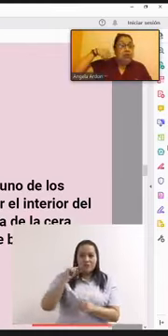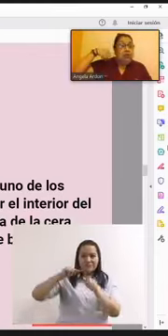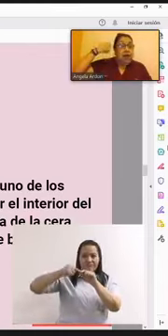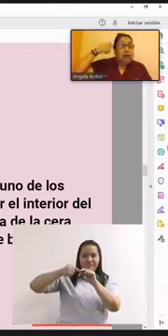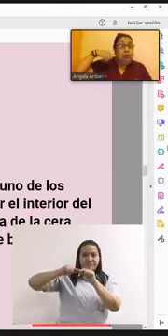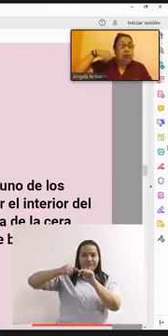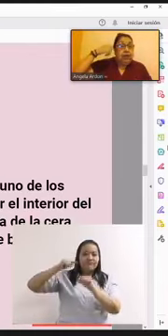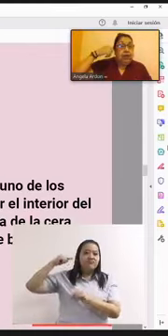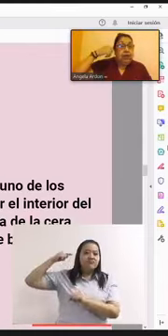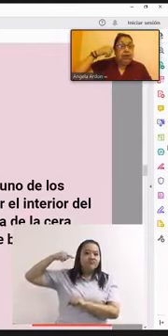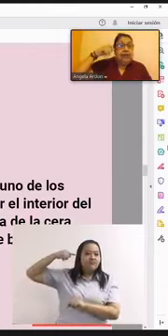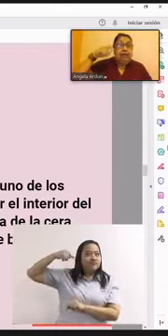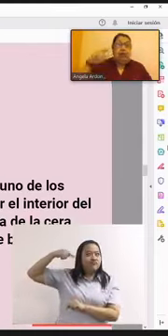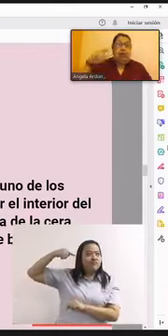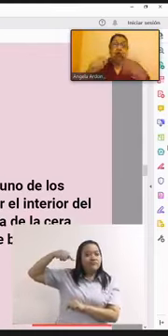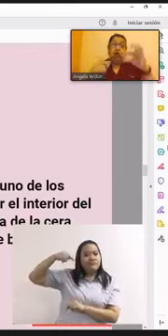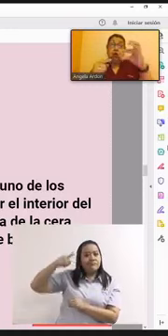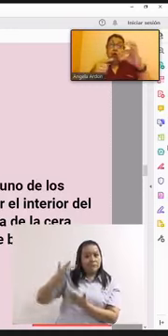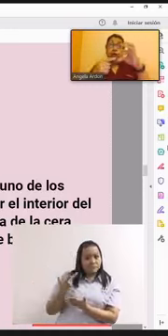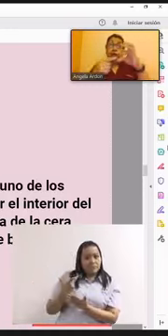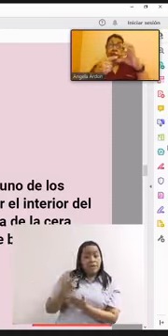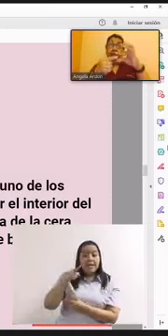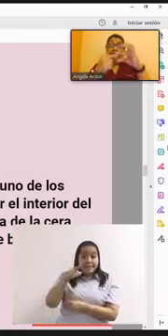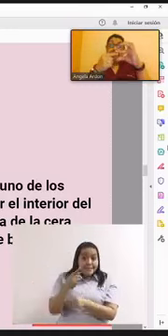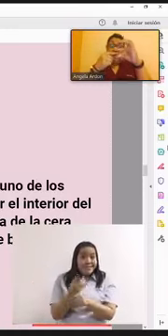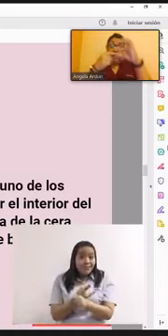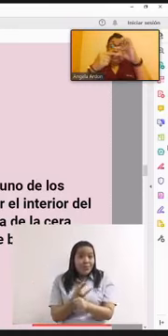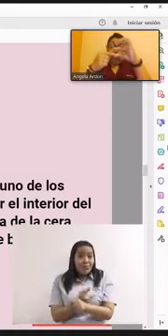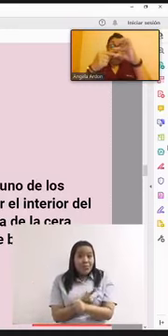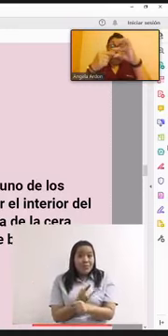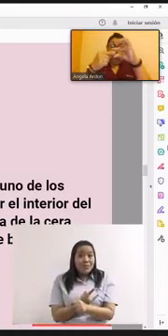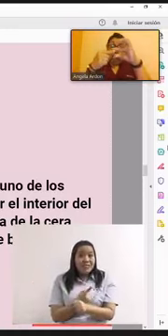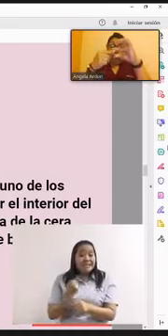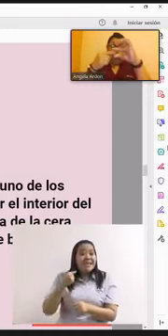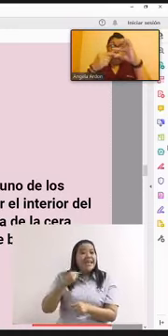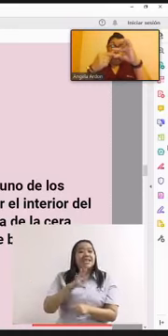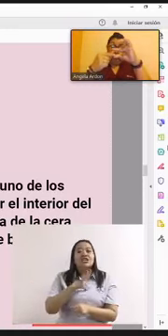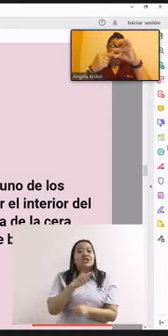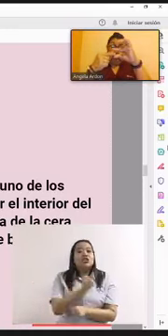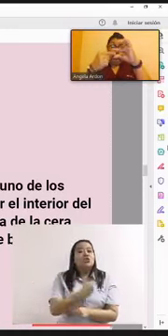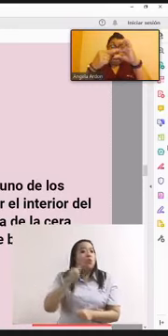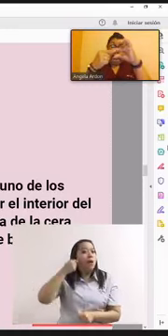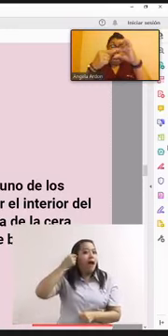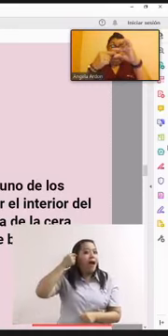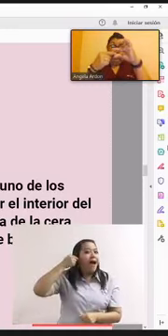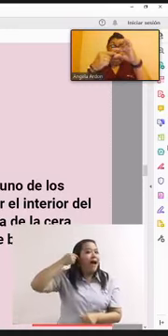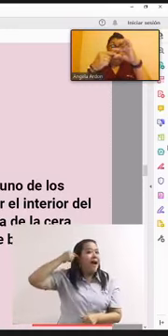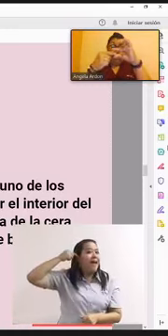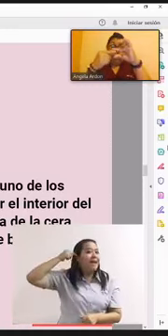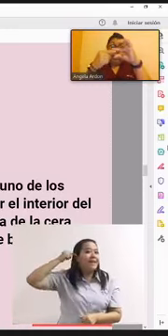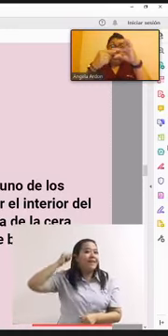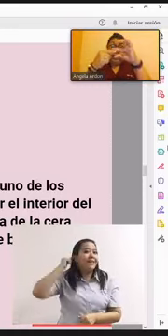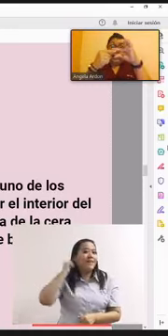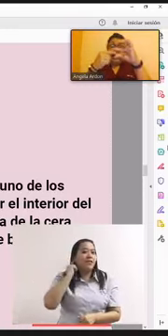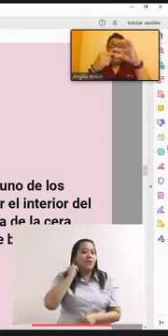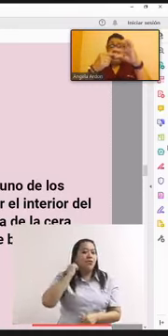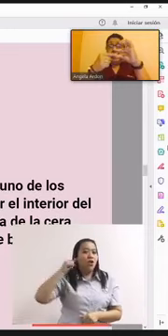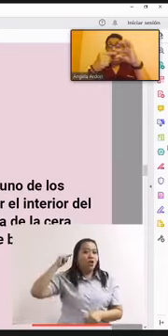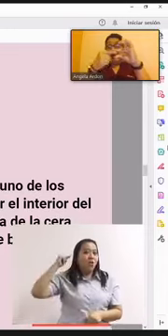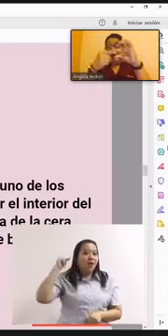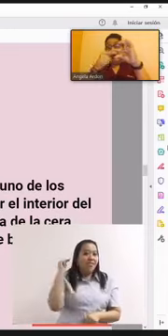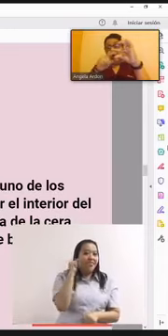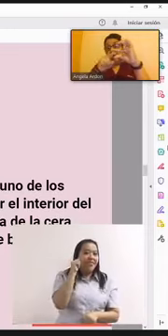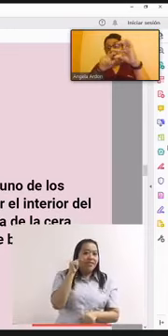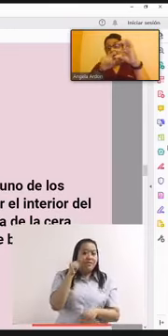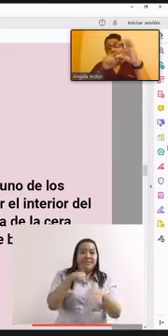nos limpiamos. Y si tú lo usas, tiene que ser alrededor. Tiene que ser alrededor de la entrada del